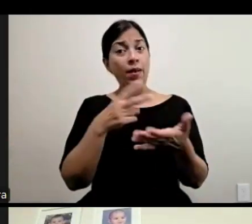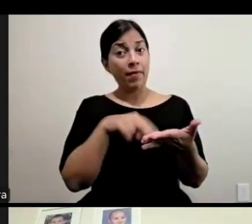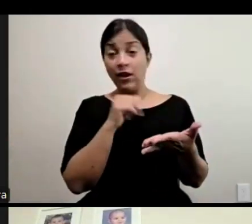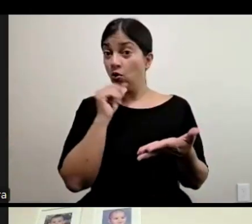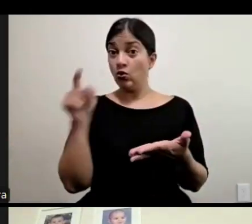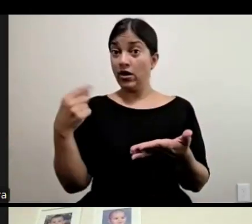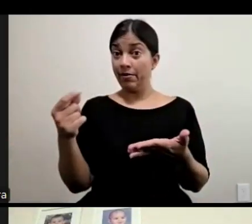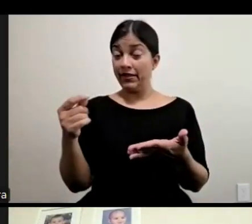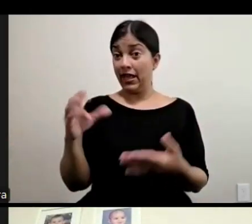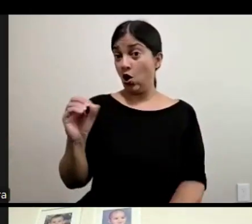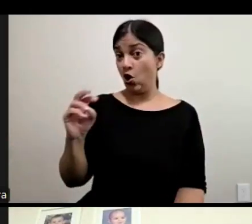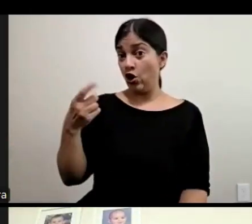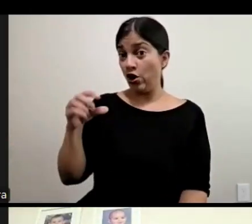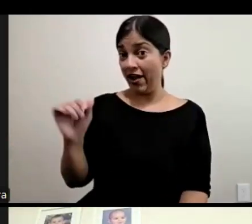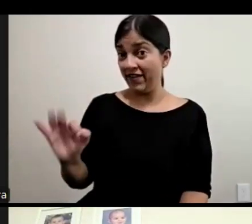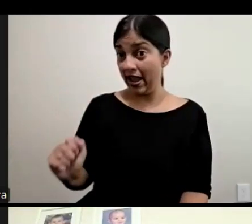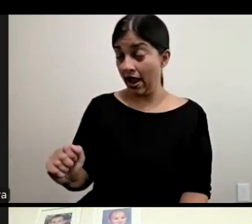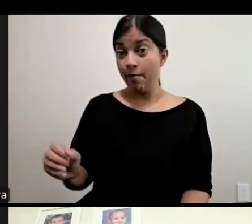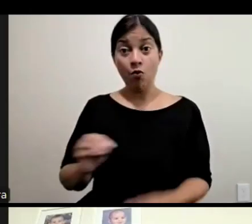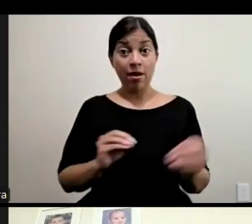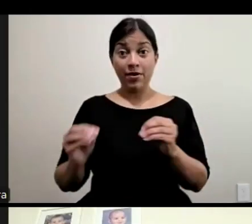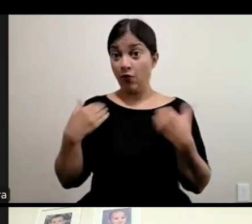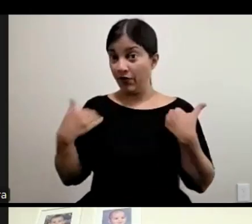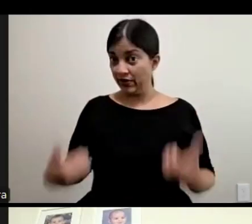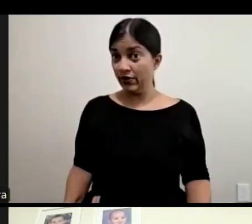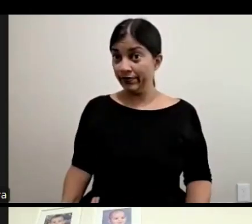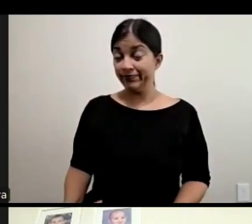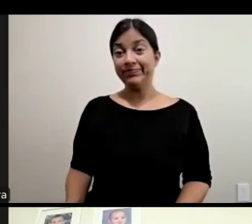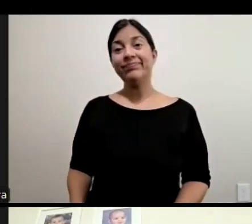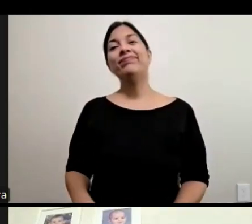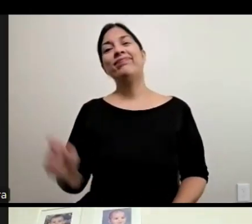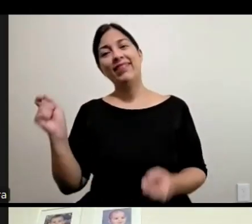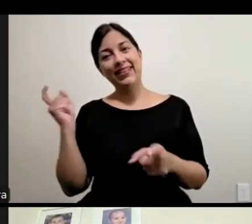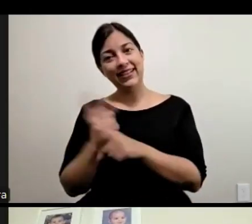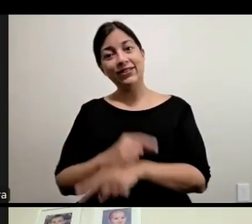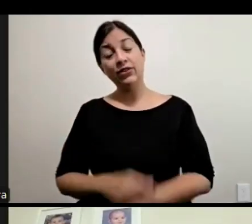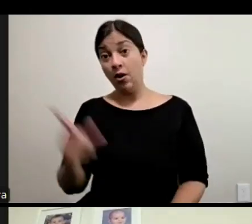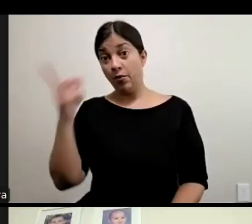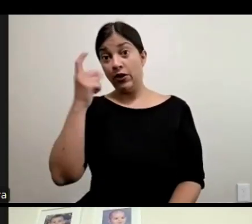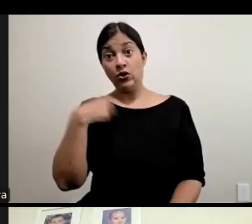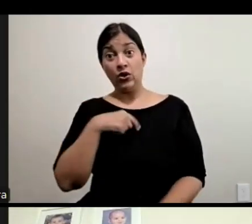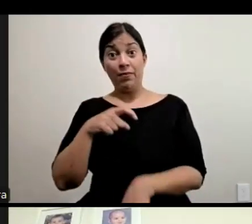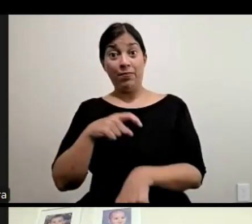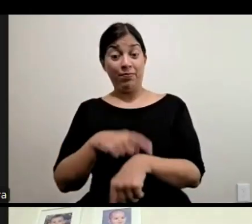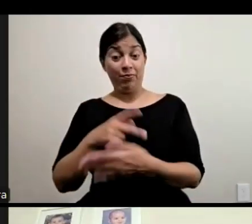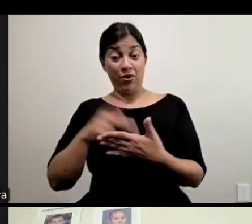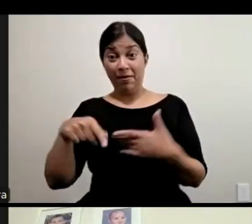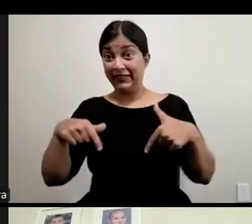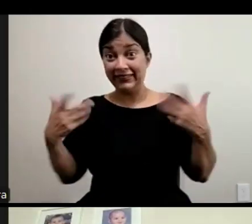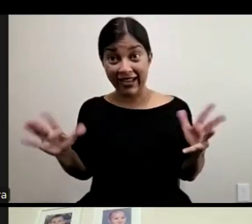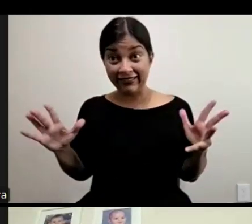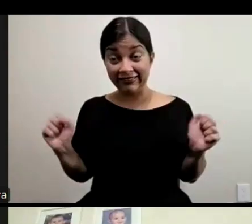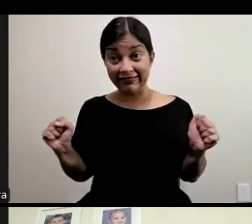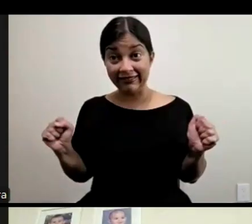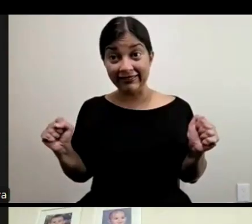la coreografía, el movimiento físico, me refiero. Precisamente, porque como nos hemos quedado sin programa, porque se acabó,